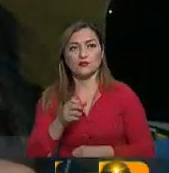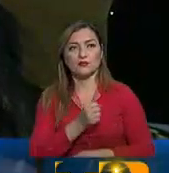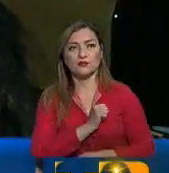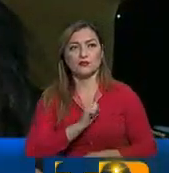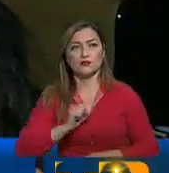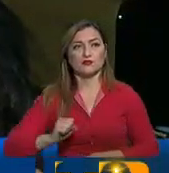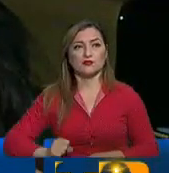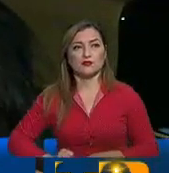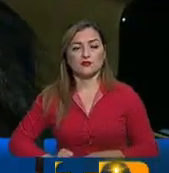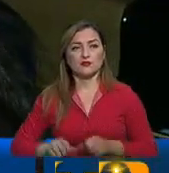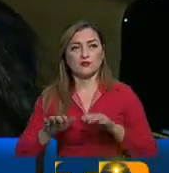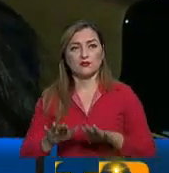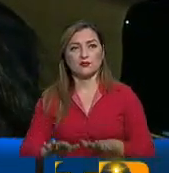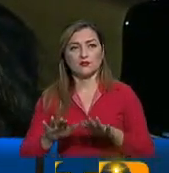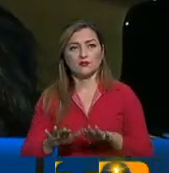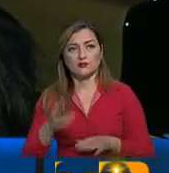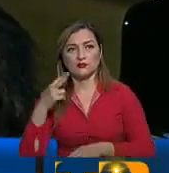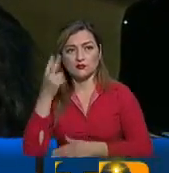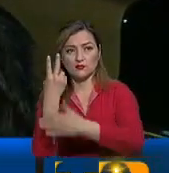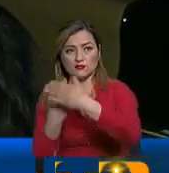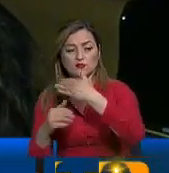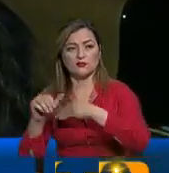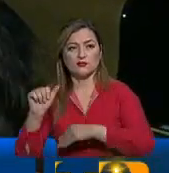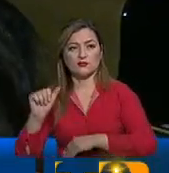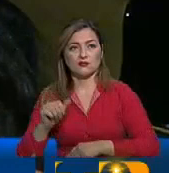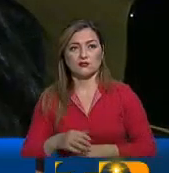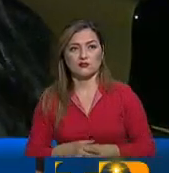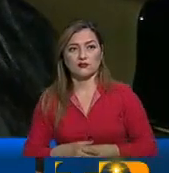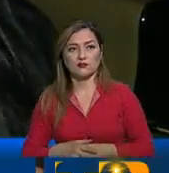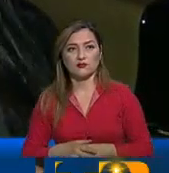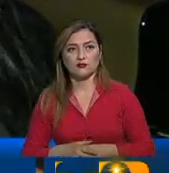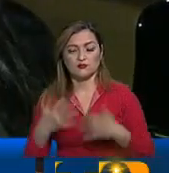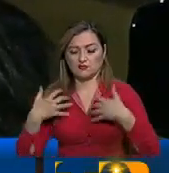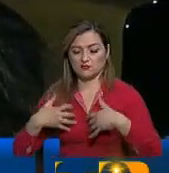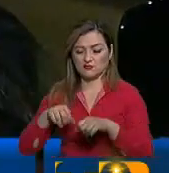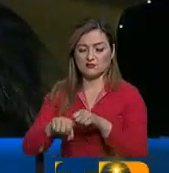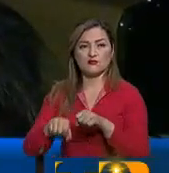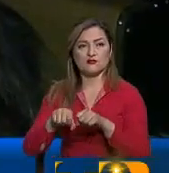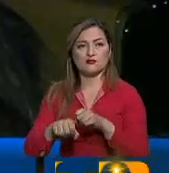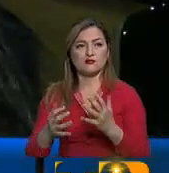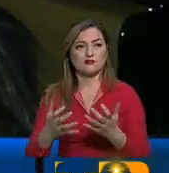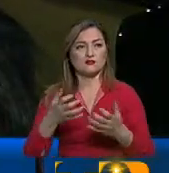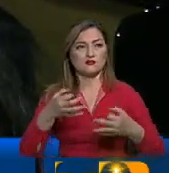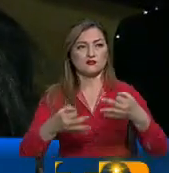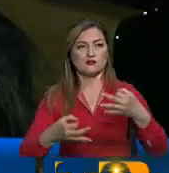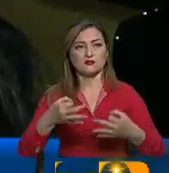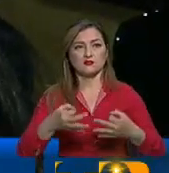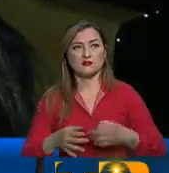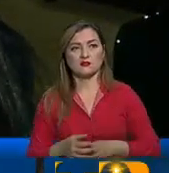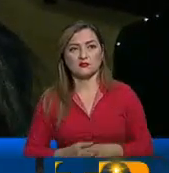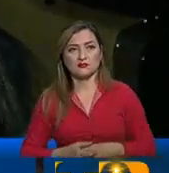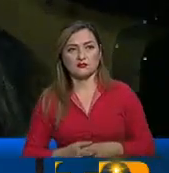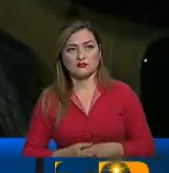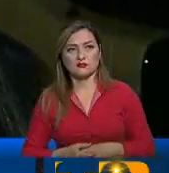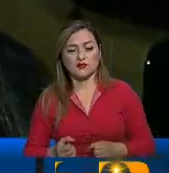haciendo de estar aquí parada y ver a mi hija en una descomposición para hacer justicia no sé de dónde sacó